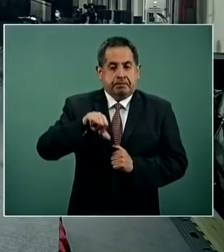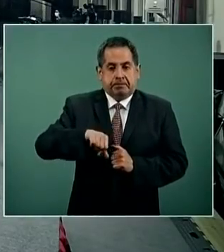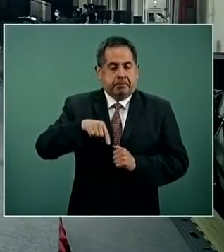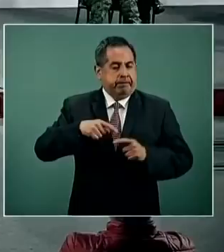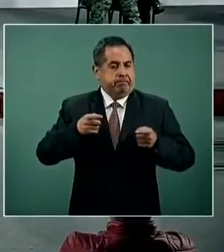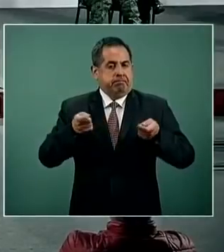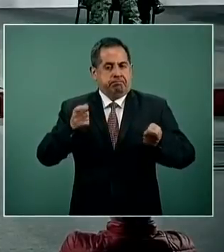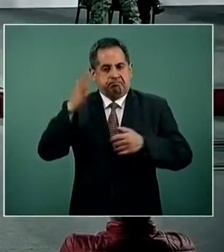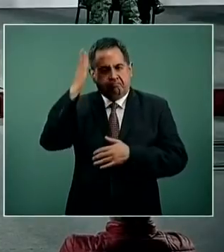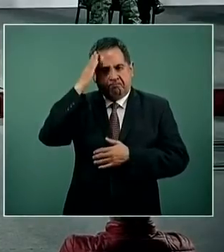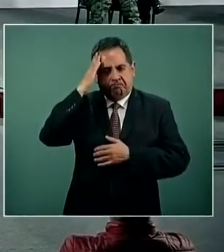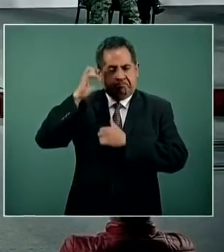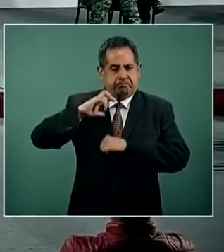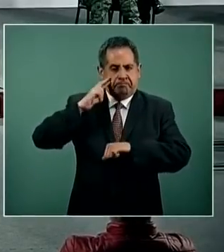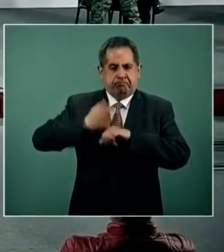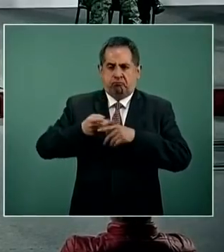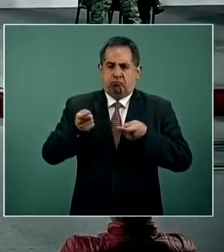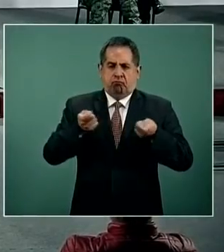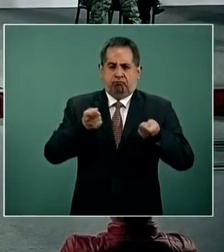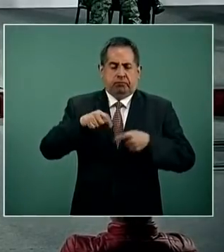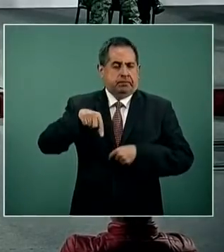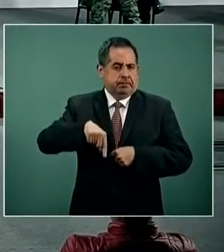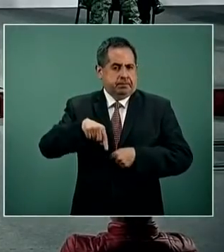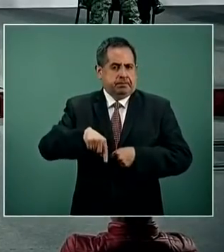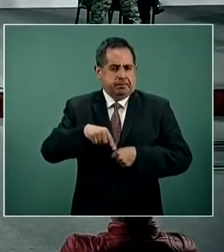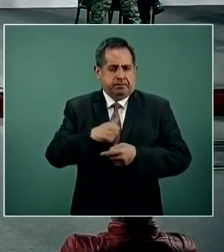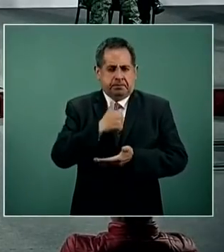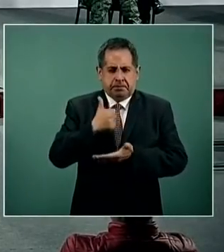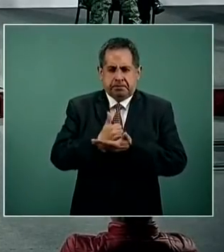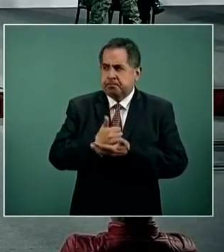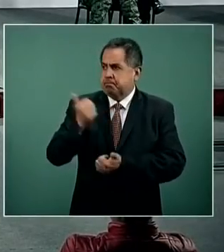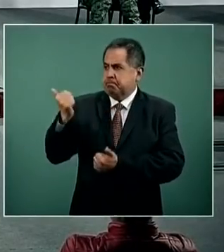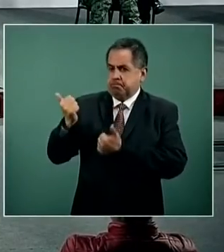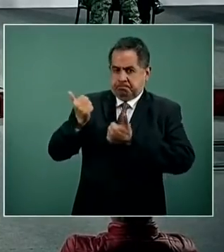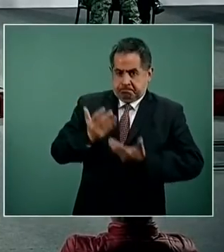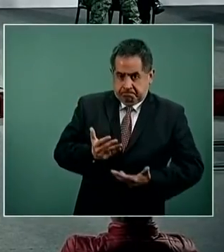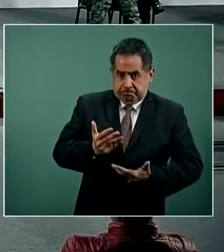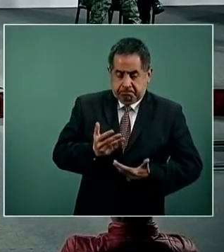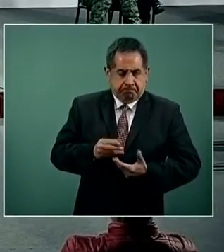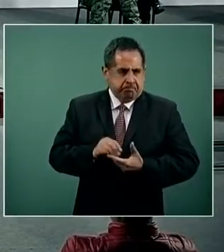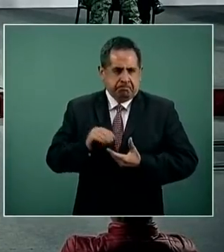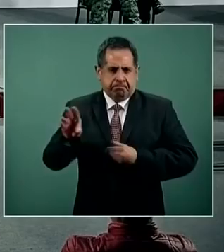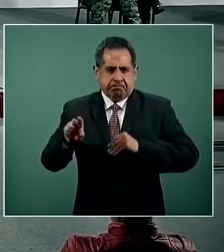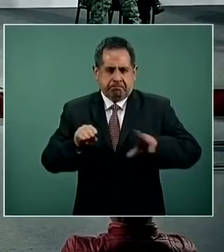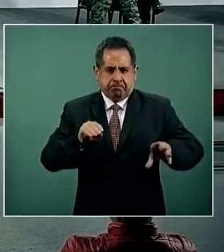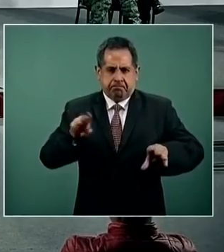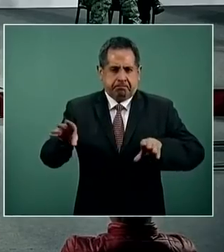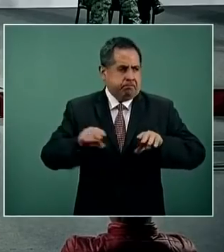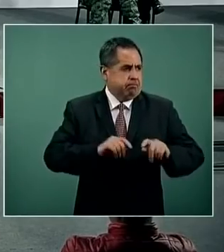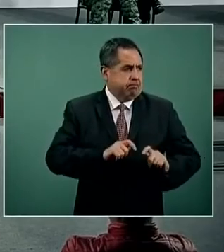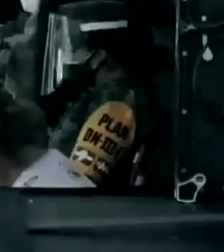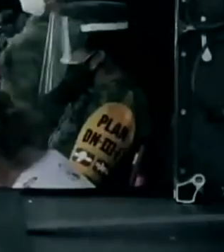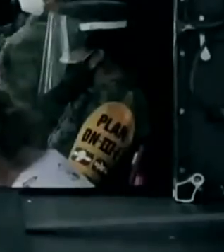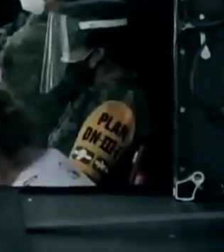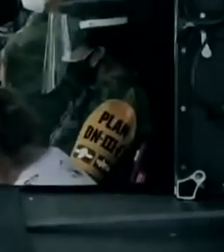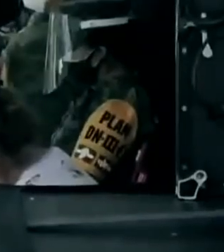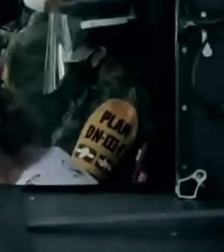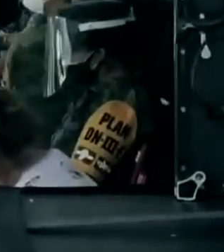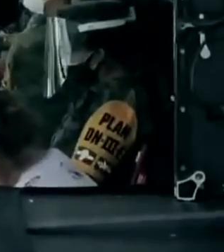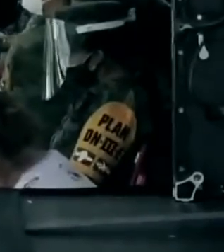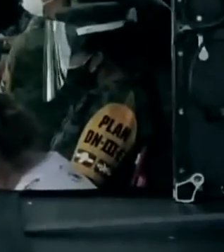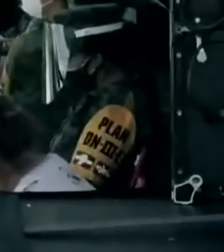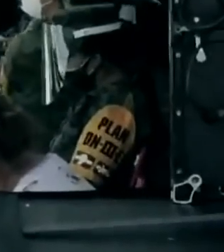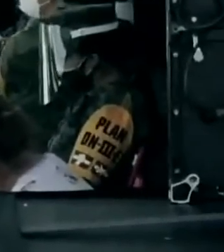control de toda la operación que inicia a partir de las 9 de